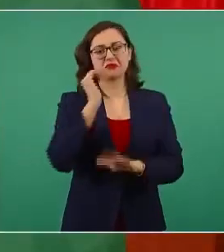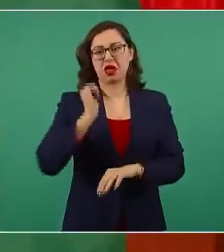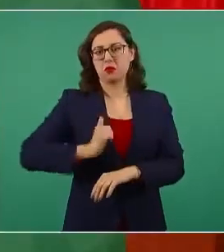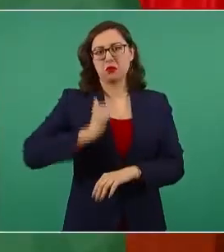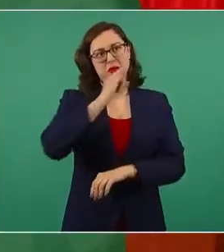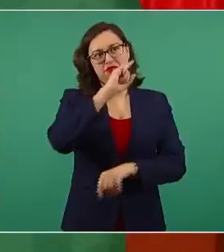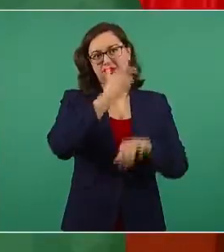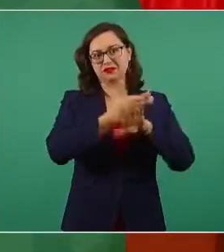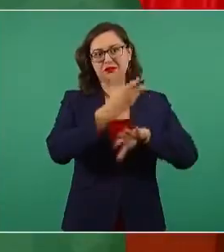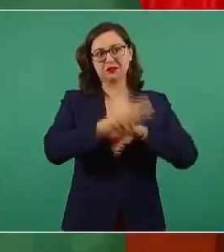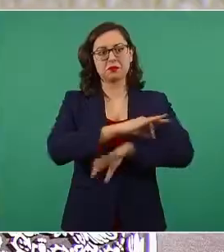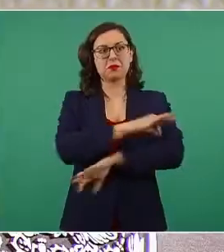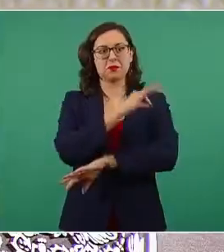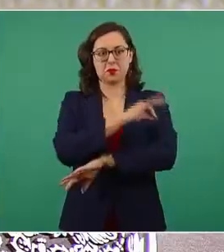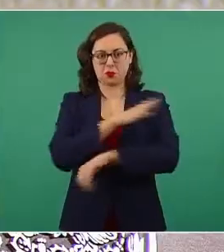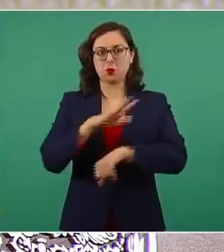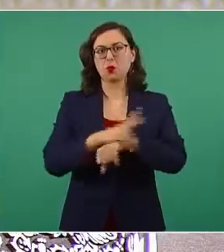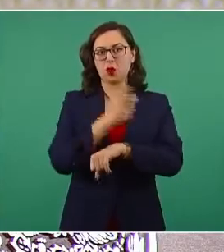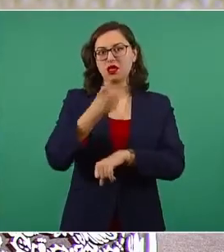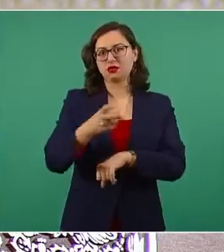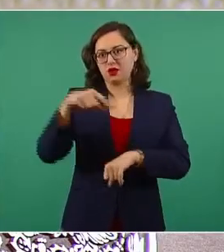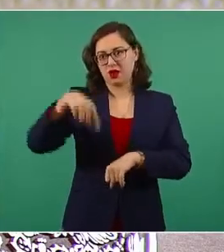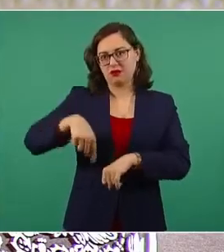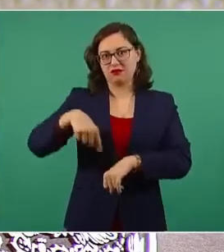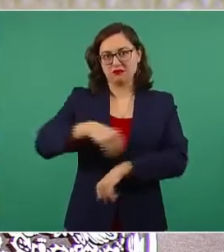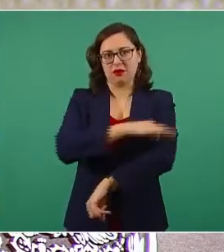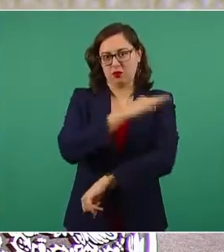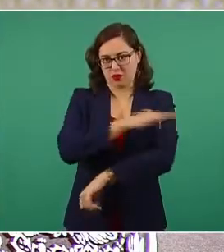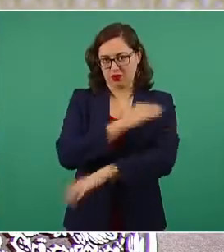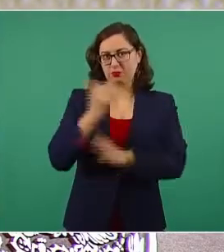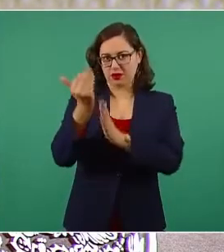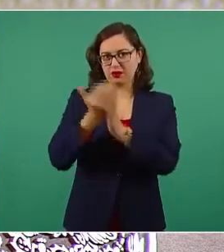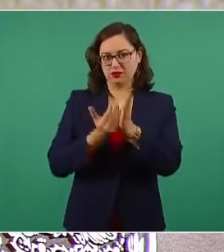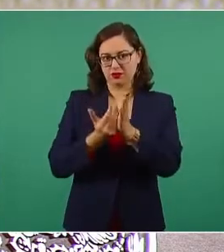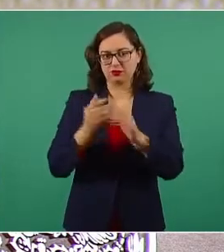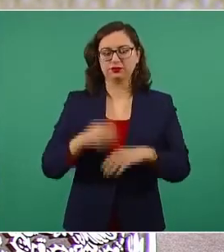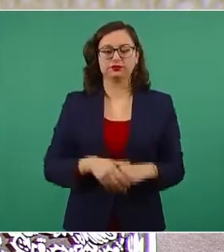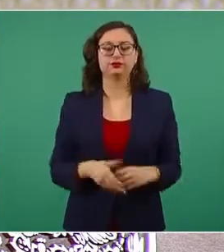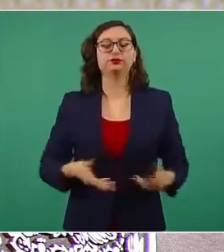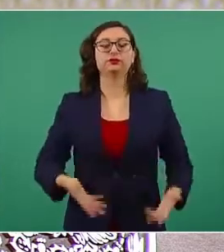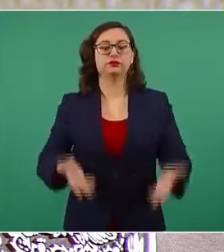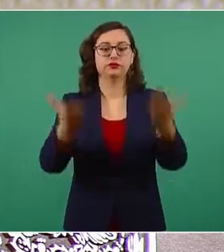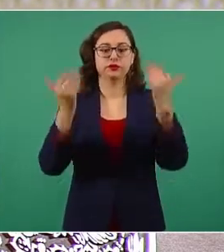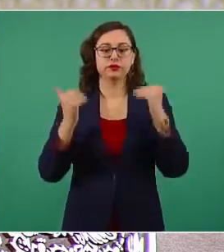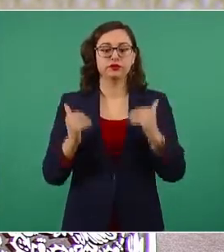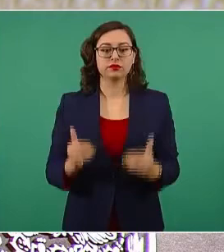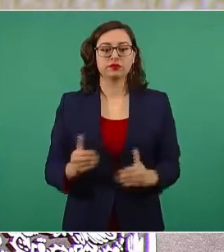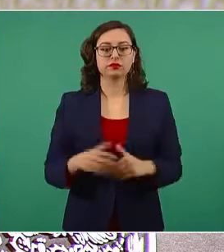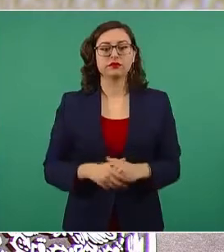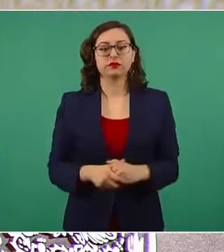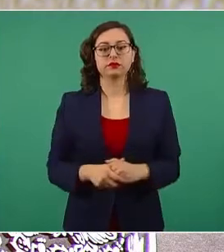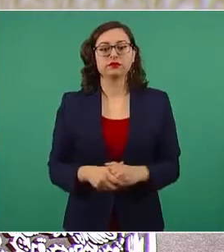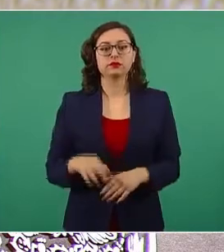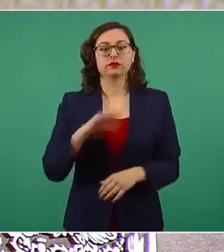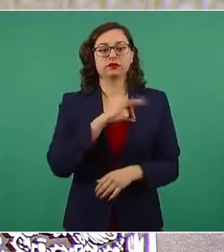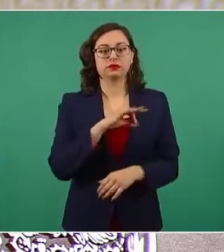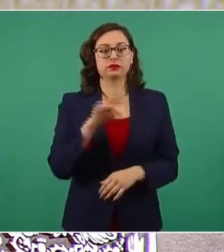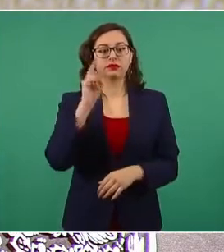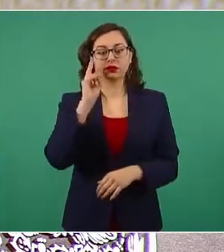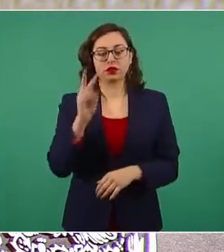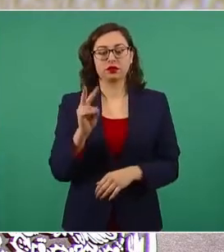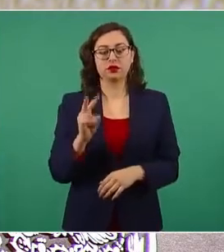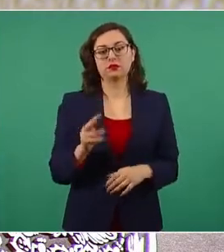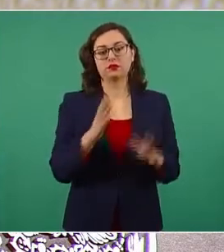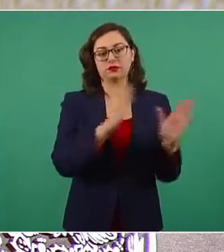ese rango. Si damos a la siguiente, por favor, vamos a ver ahí ya de manera desglosada cada una de las etapas, etapa